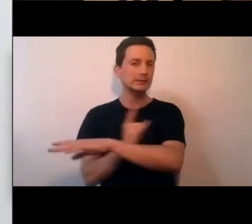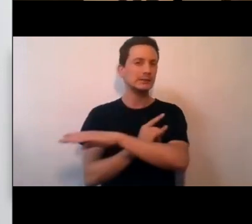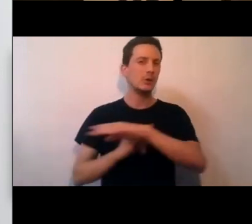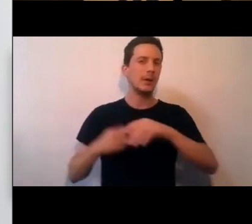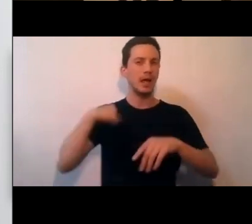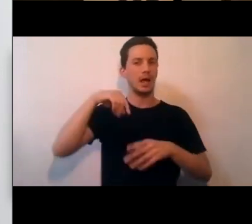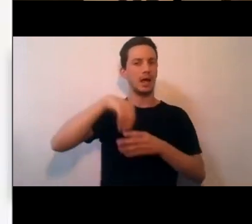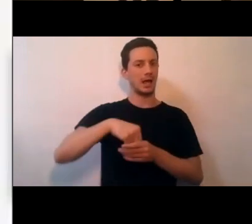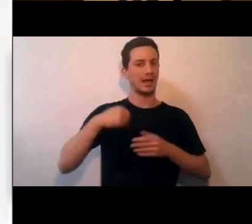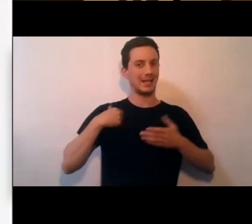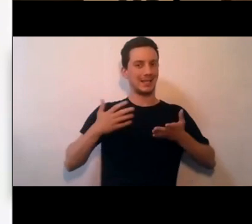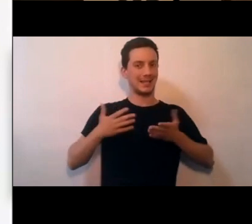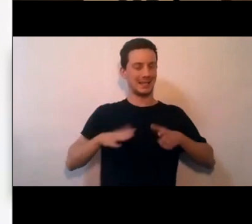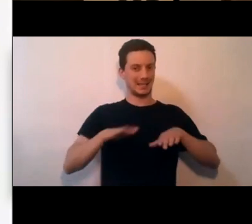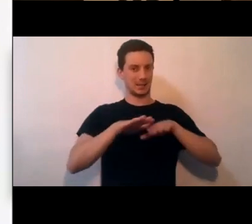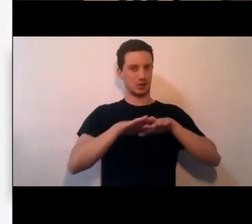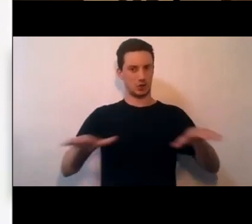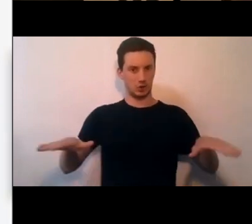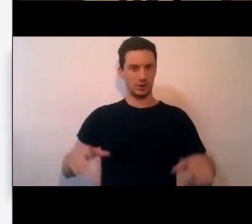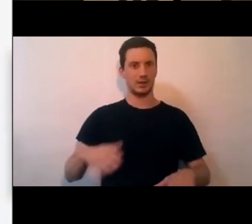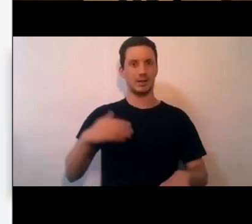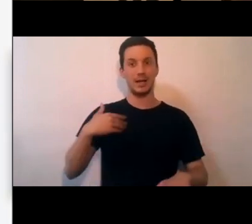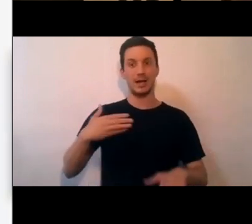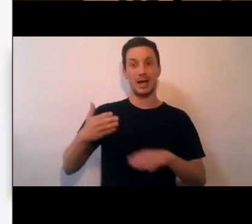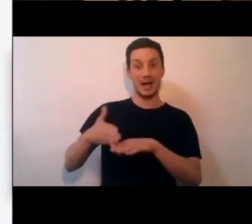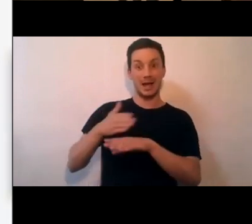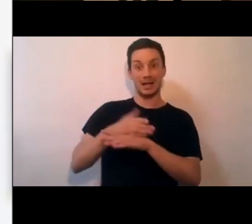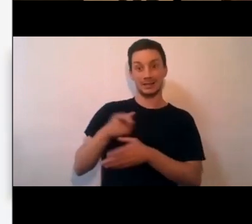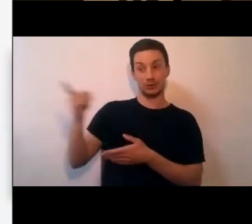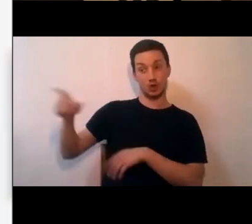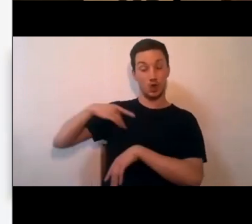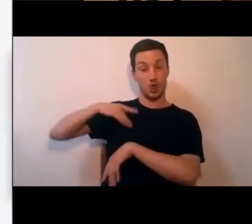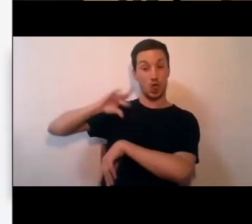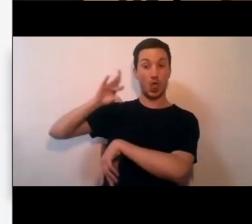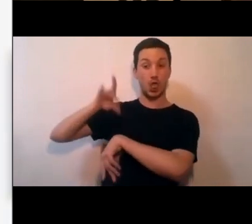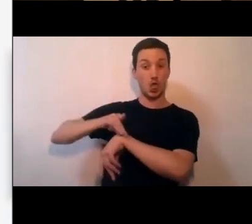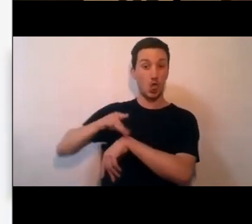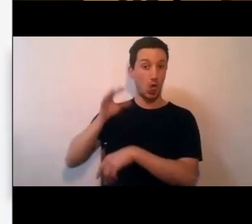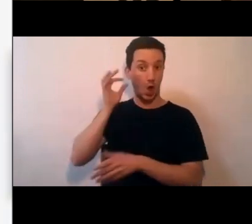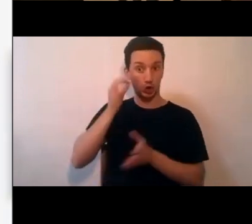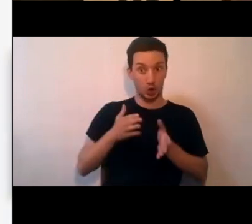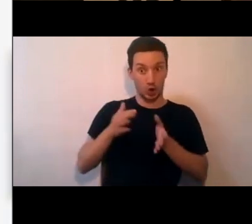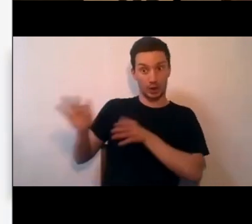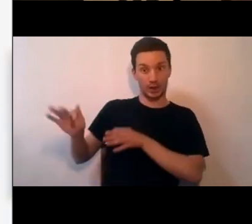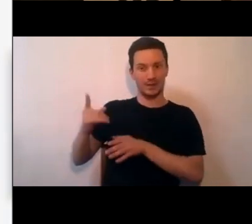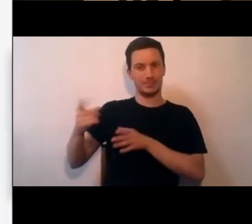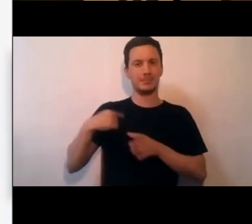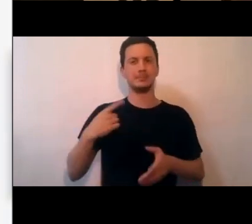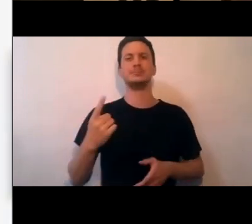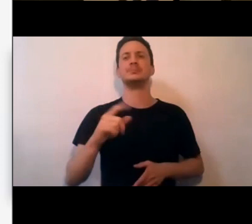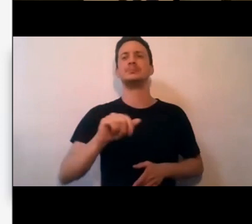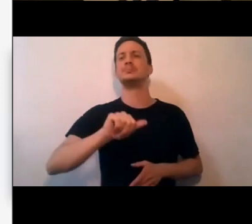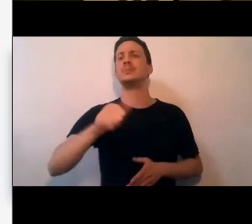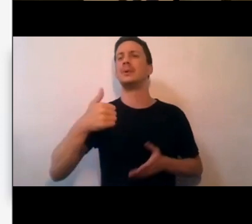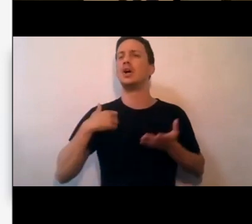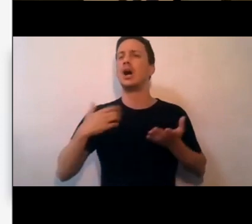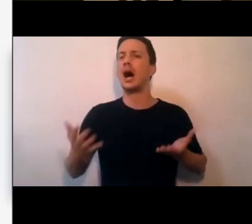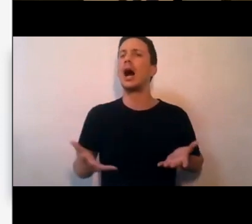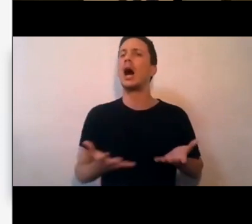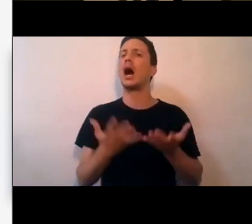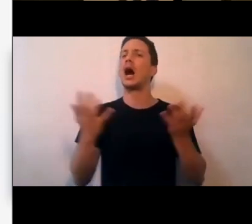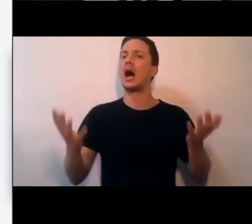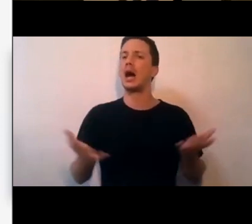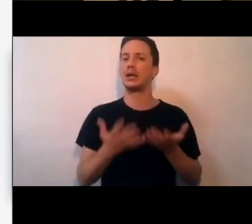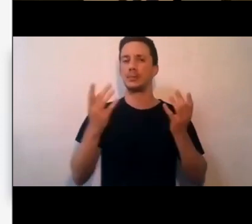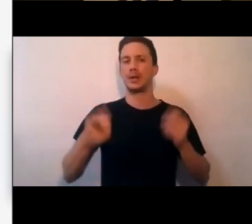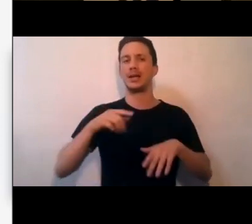adolescentes. Por último, antes de darle paso a la doctora, deciros que os animamos también a seguiros en nuestras redes sociales, son las redes sociales del Hospital